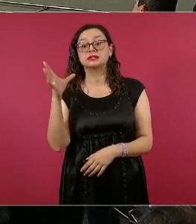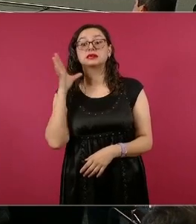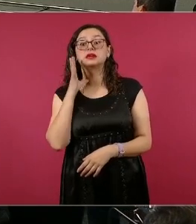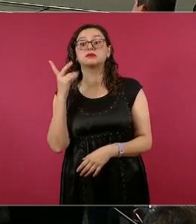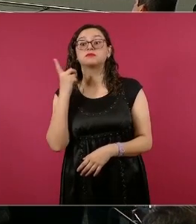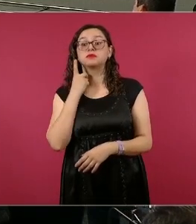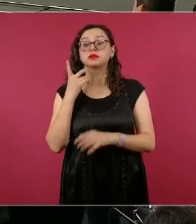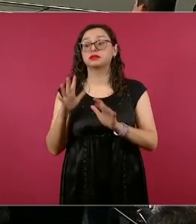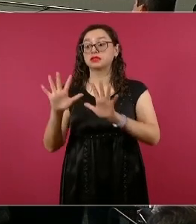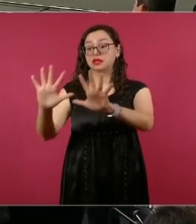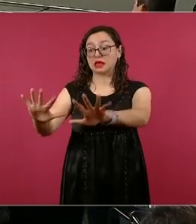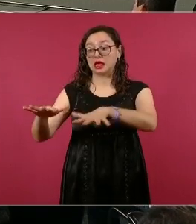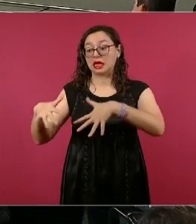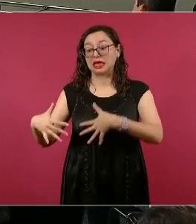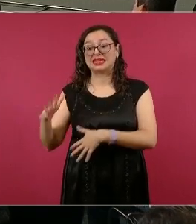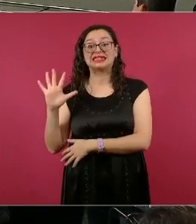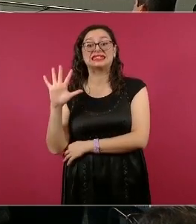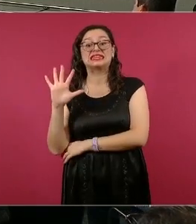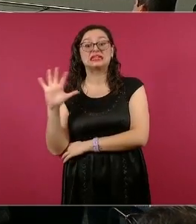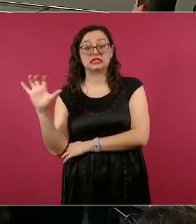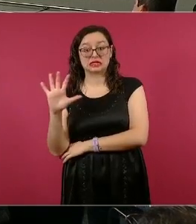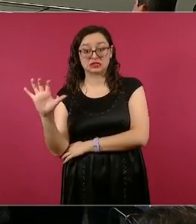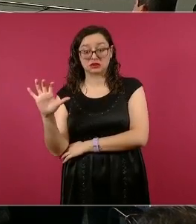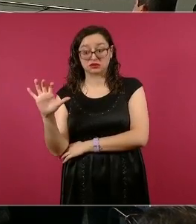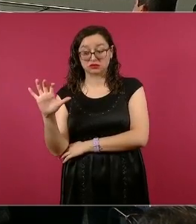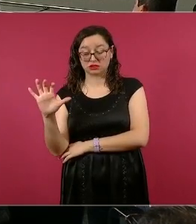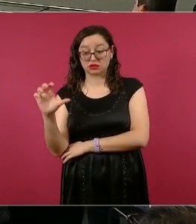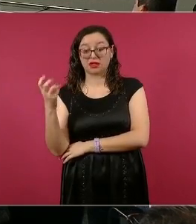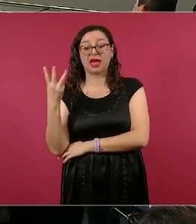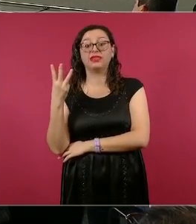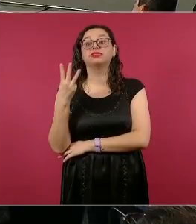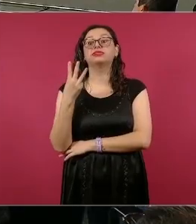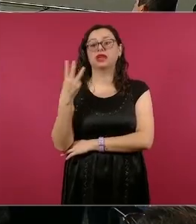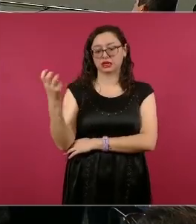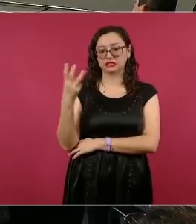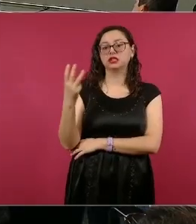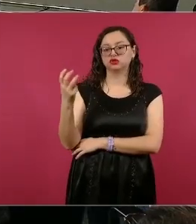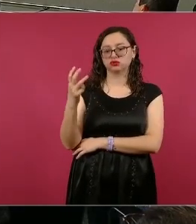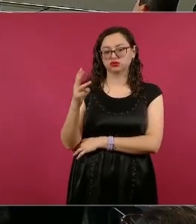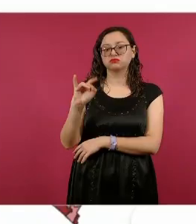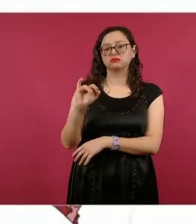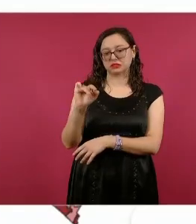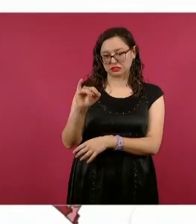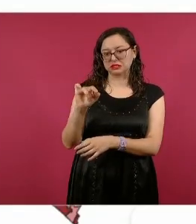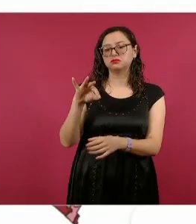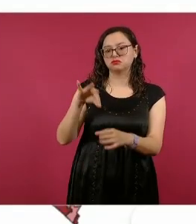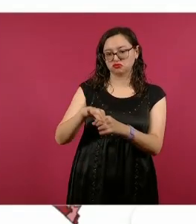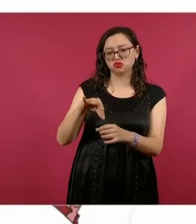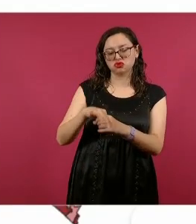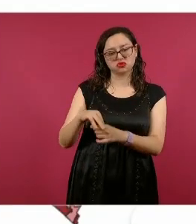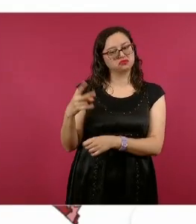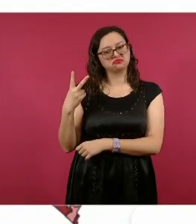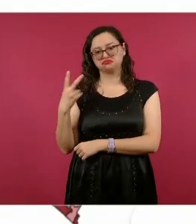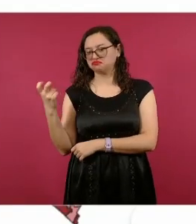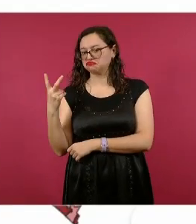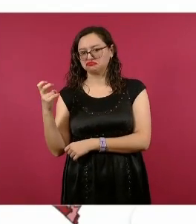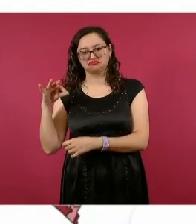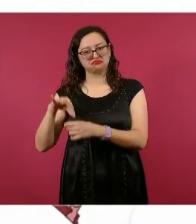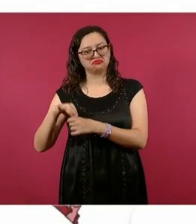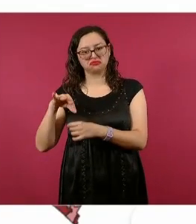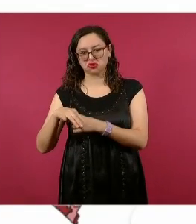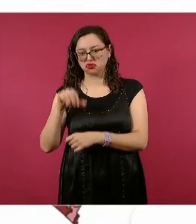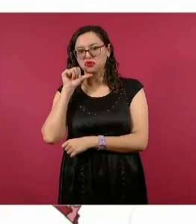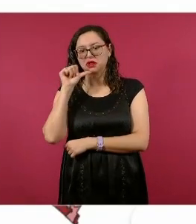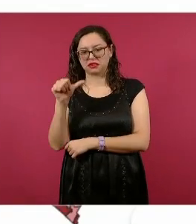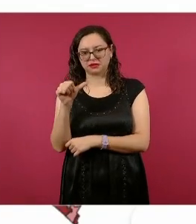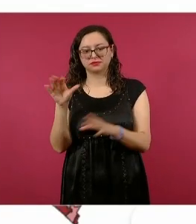por 500 diputados, 300 de estos 500 son electos por mayoría. El territorio